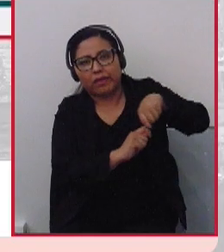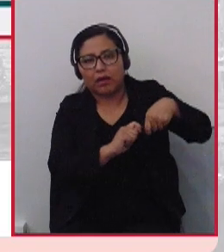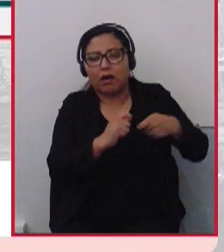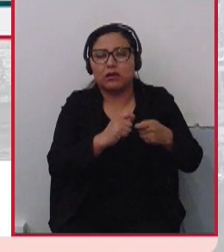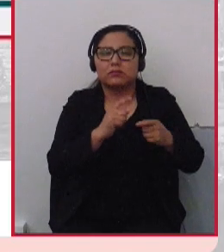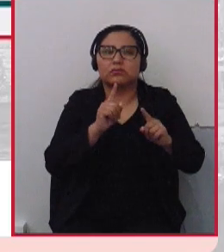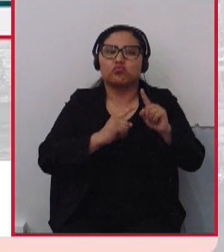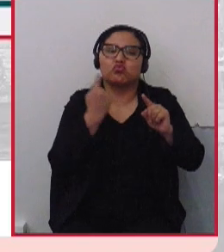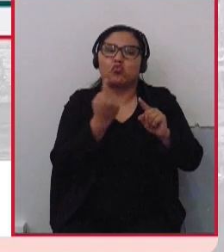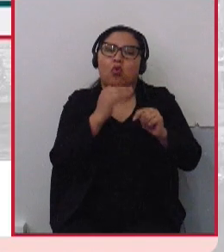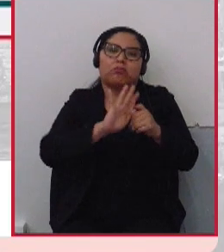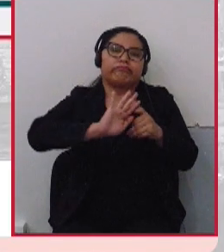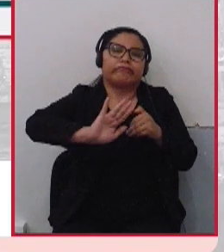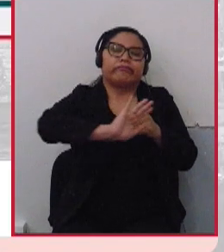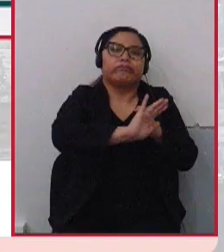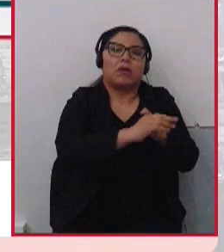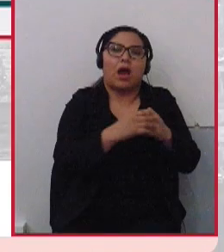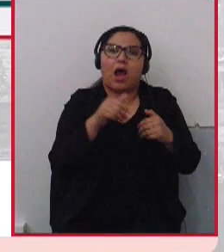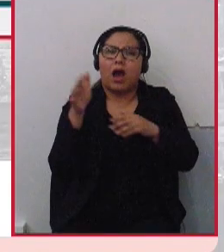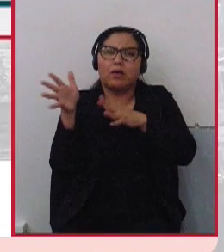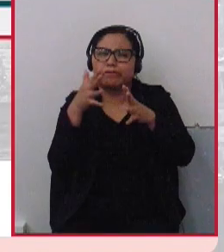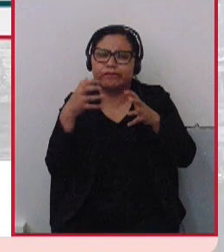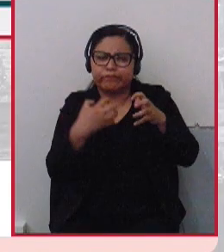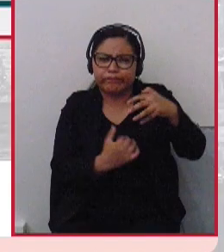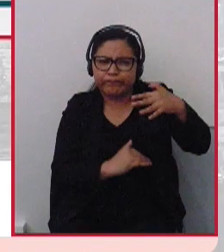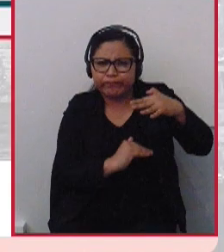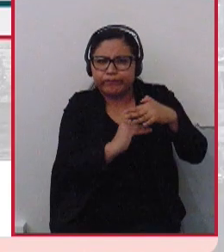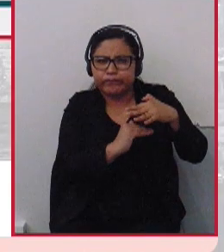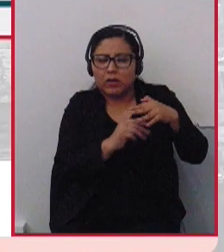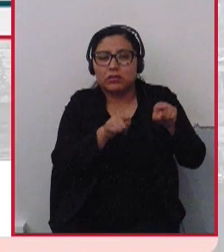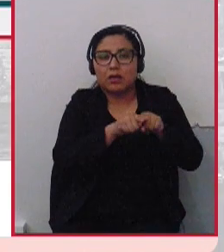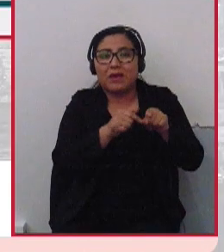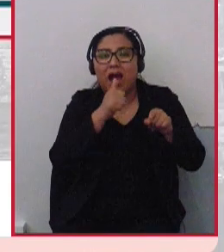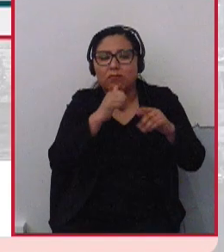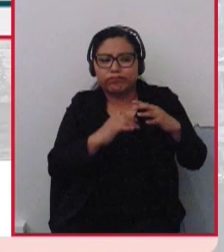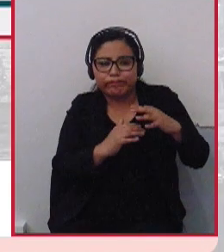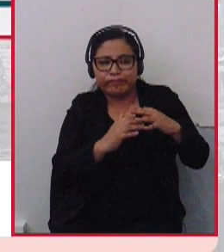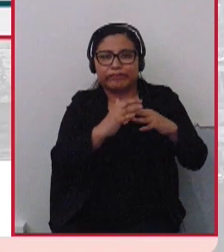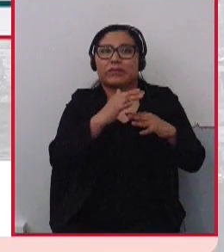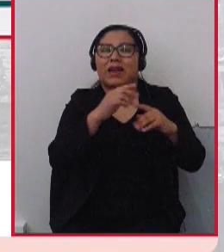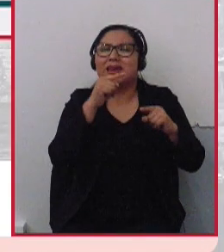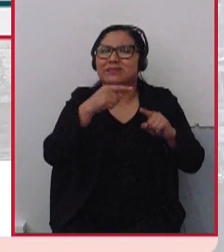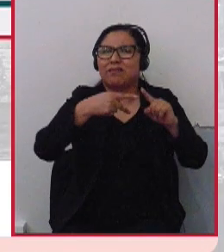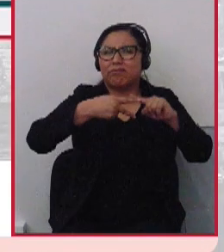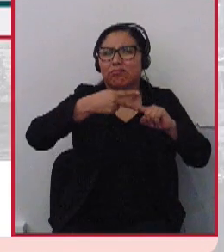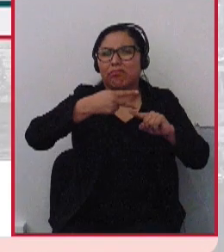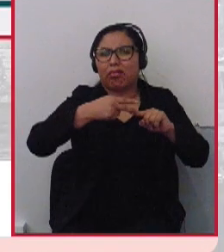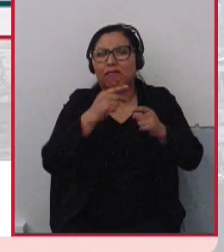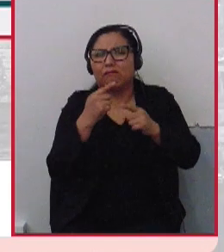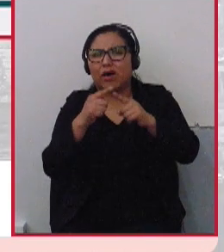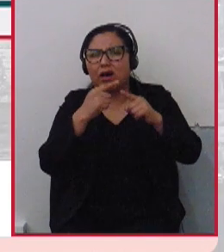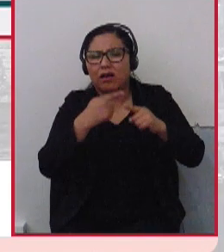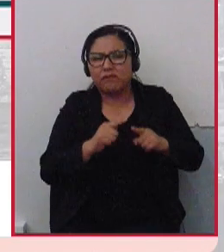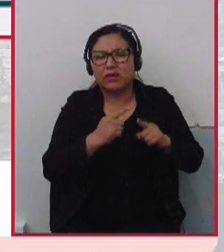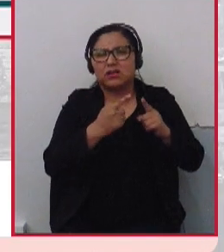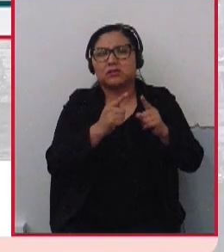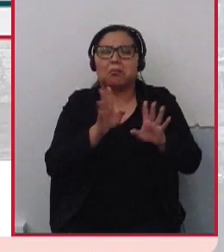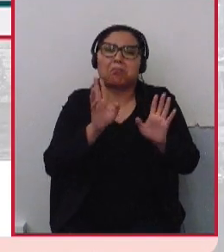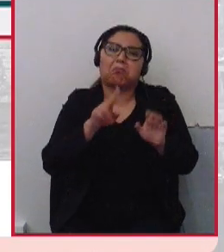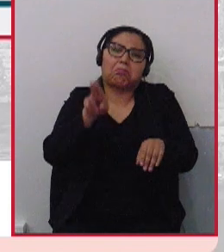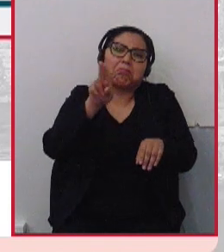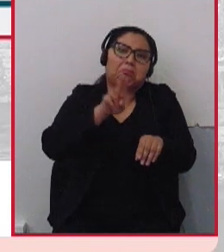autoaspirantes o con aire forzado y la celda HydroFlow. Diferencias típicas,